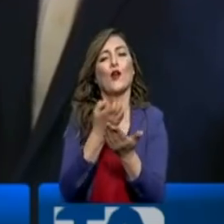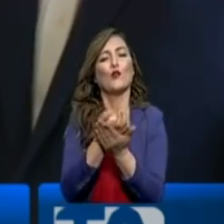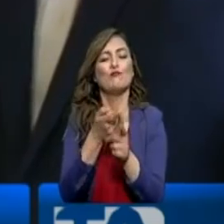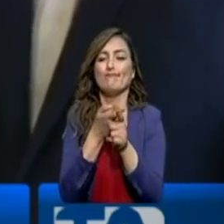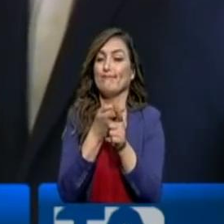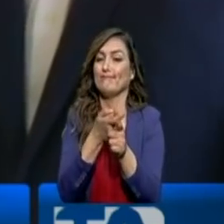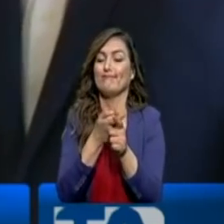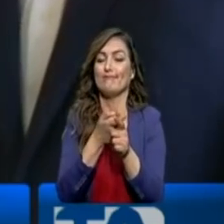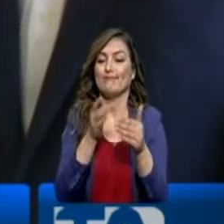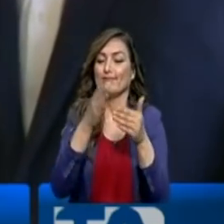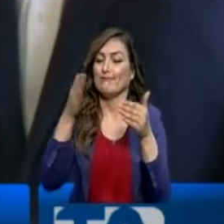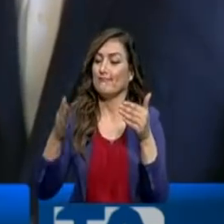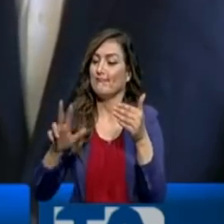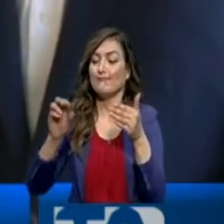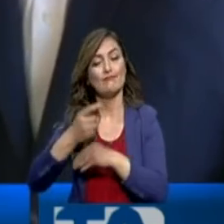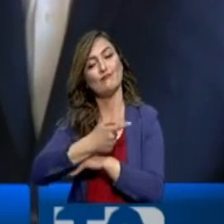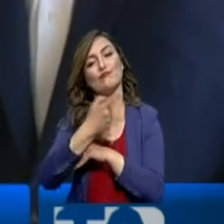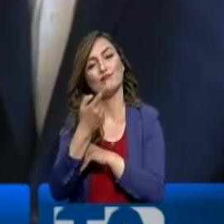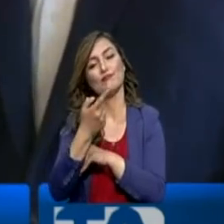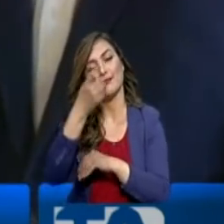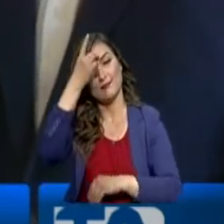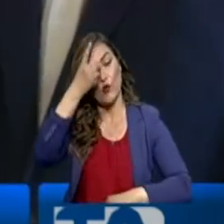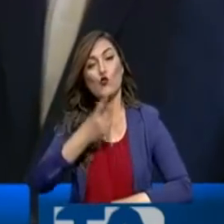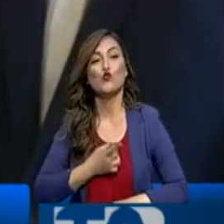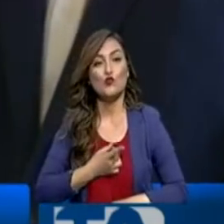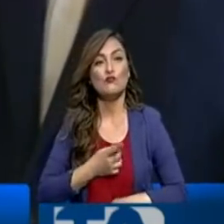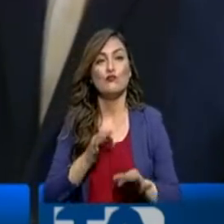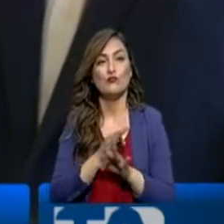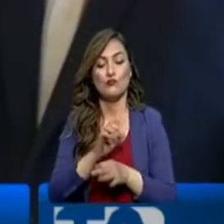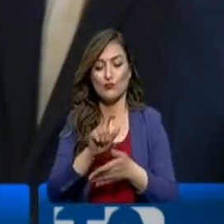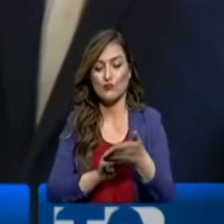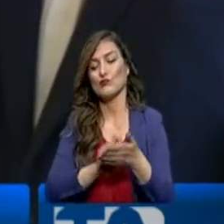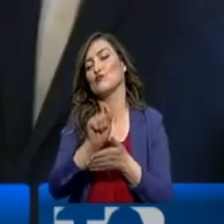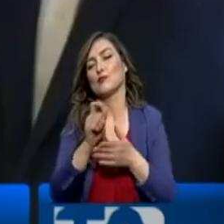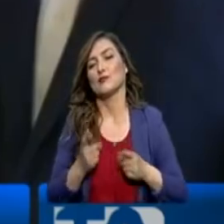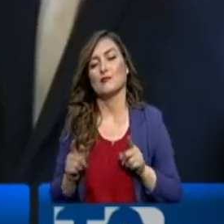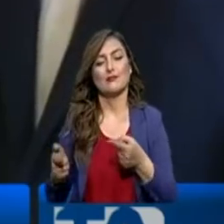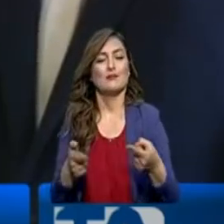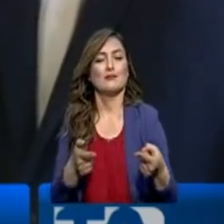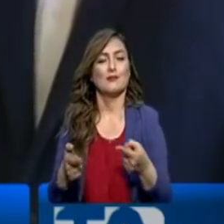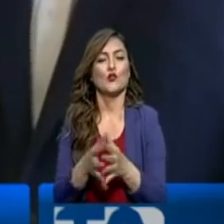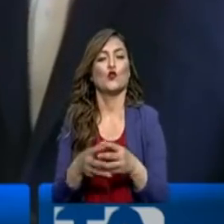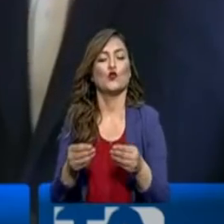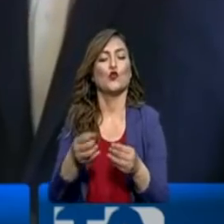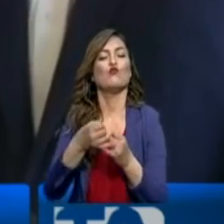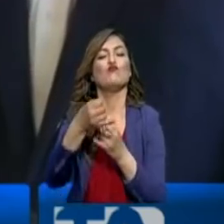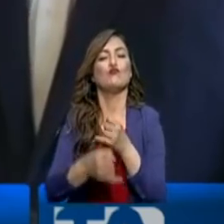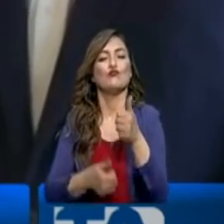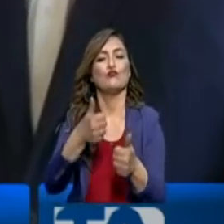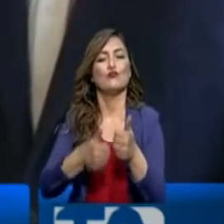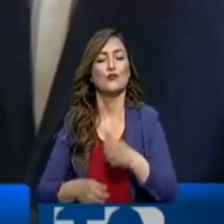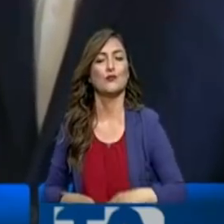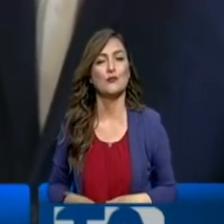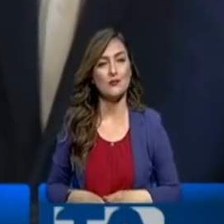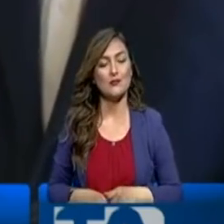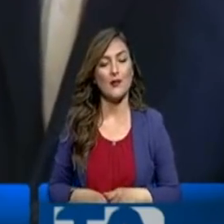cual implicaría que en 30 días la Asamblea Nacional deberá disponer en función de la aprobación, debate y cuál va a ser la solución final hacia ello. ¿Definieron algo en